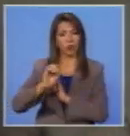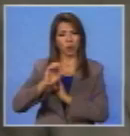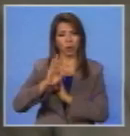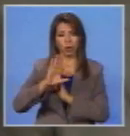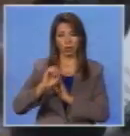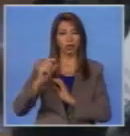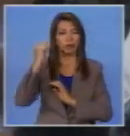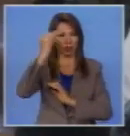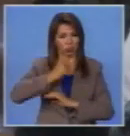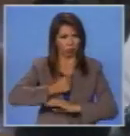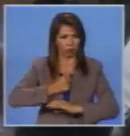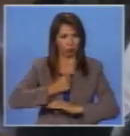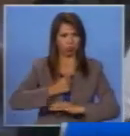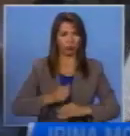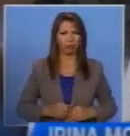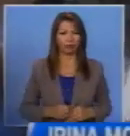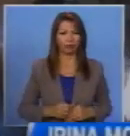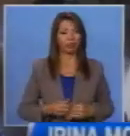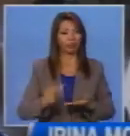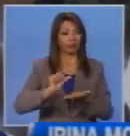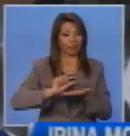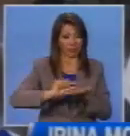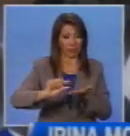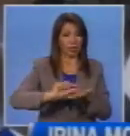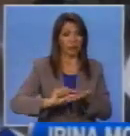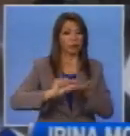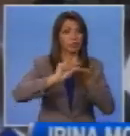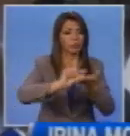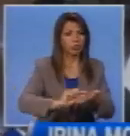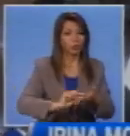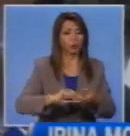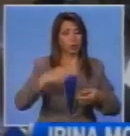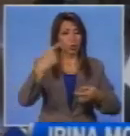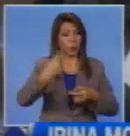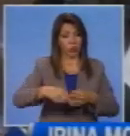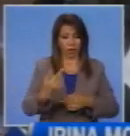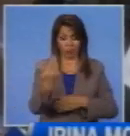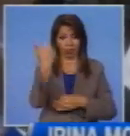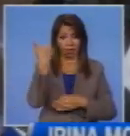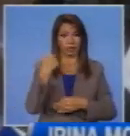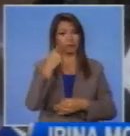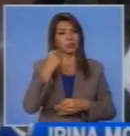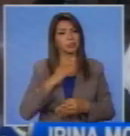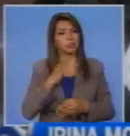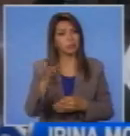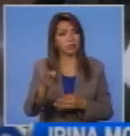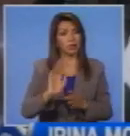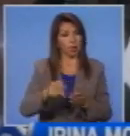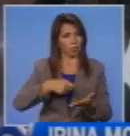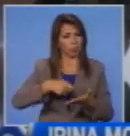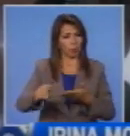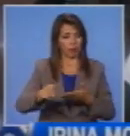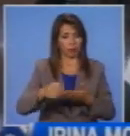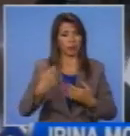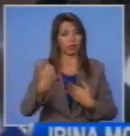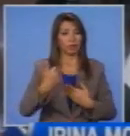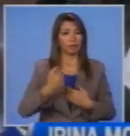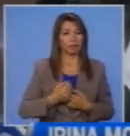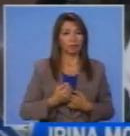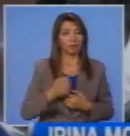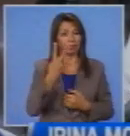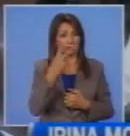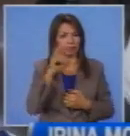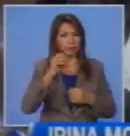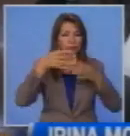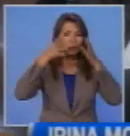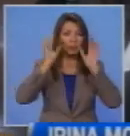propiedad estatal. El crédito se aprobó un día antes de que mi esposo vaya. Se desembolsó en la mañana del día 20